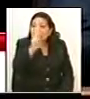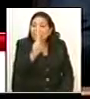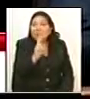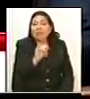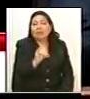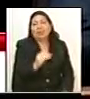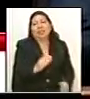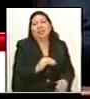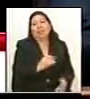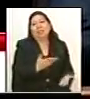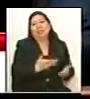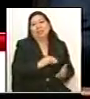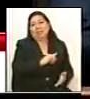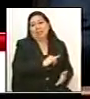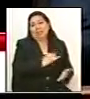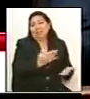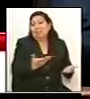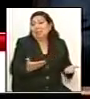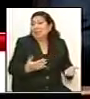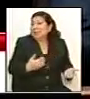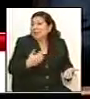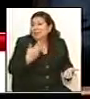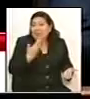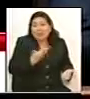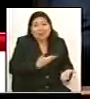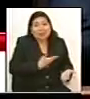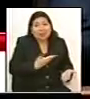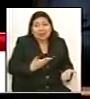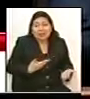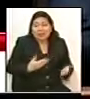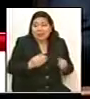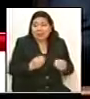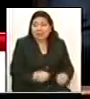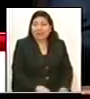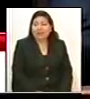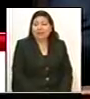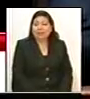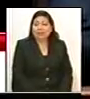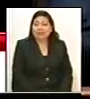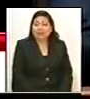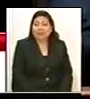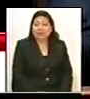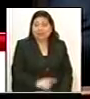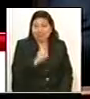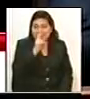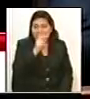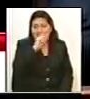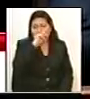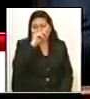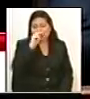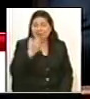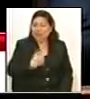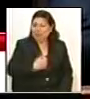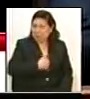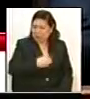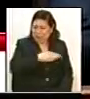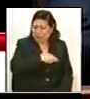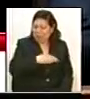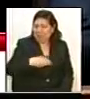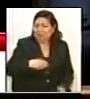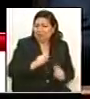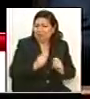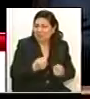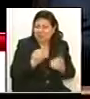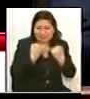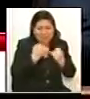institución. Bueno, ya qué puedo decir, si el presidente da esa falta de irrespeto, que los propios ministros no nos entreguen